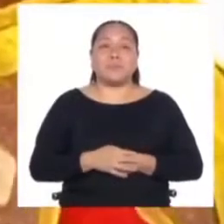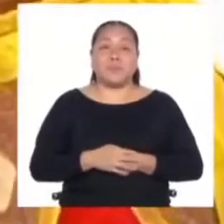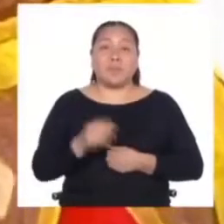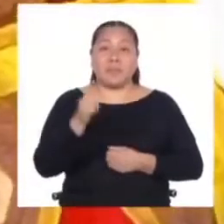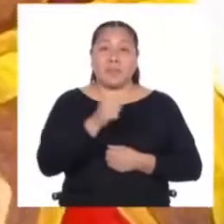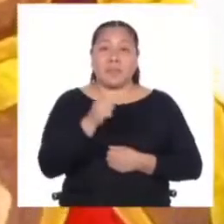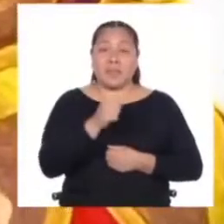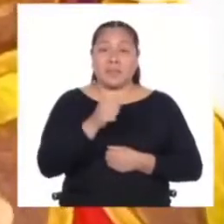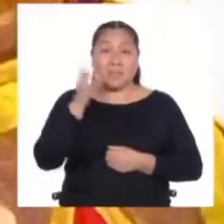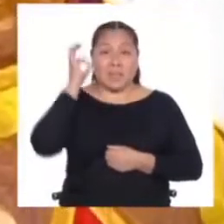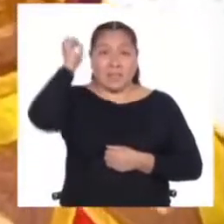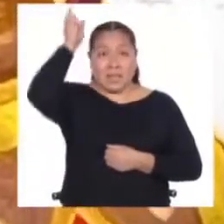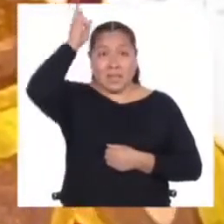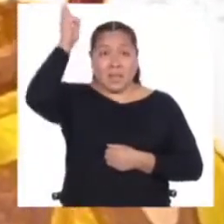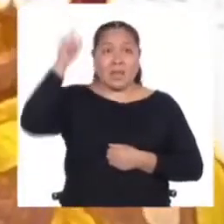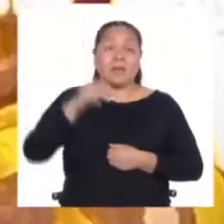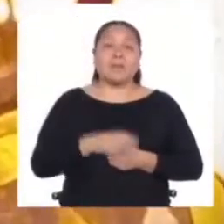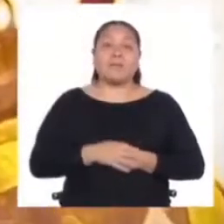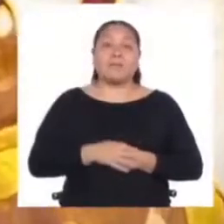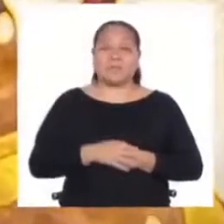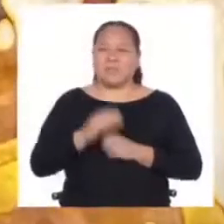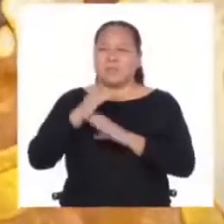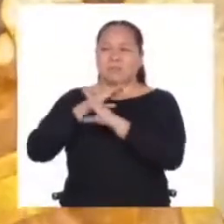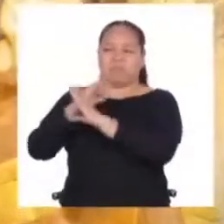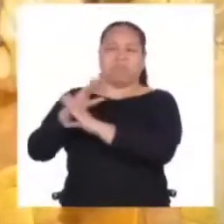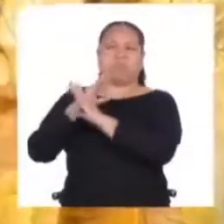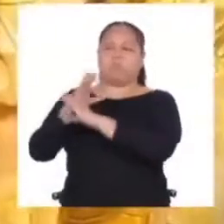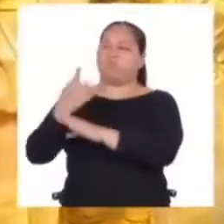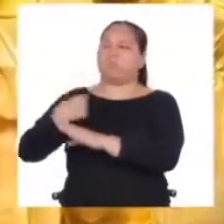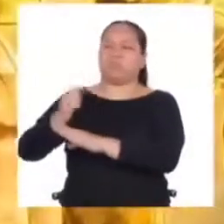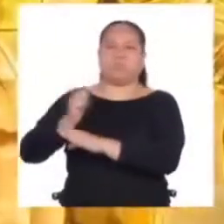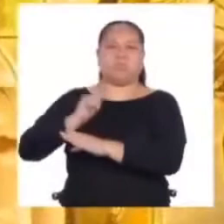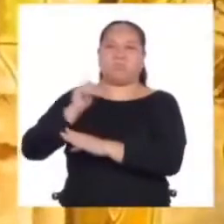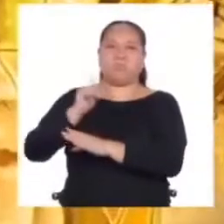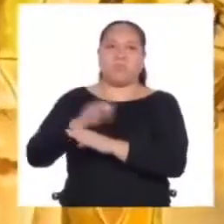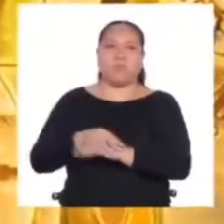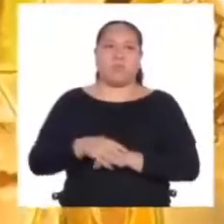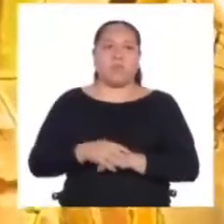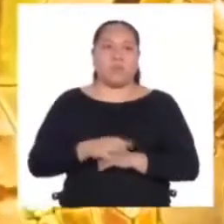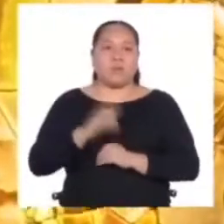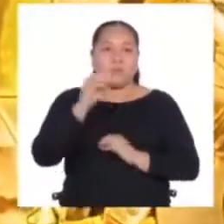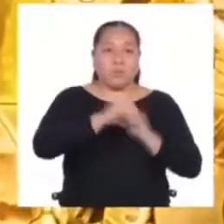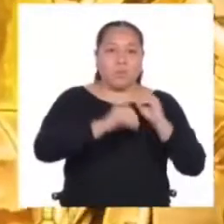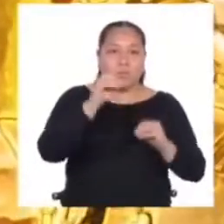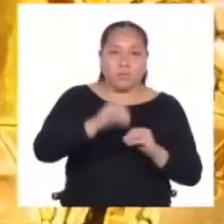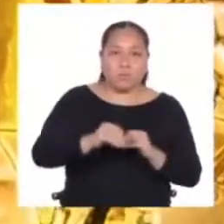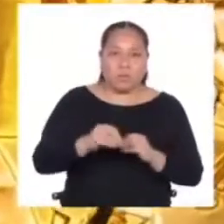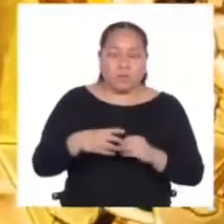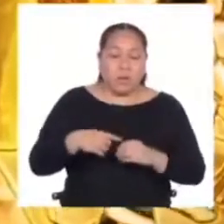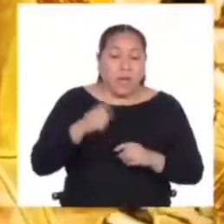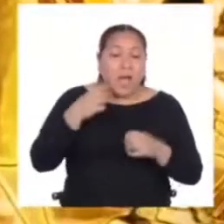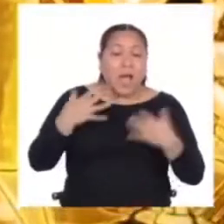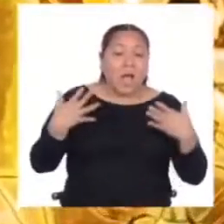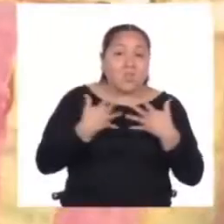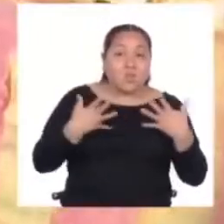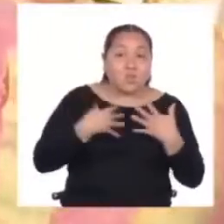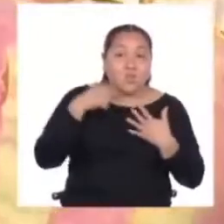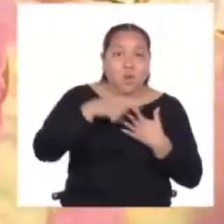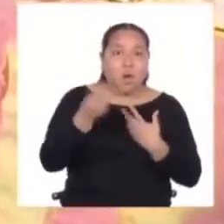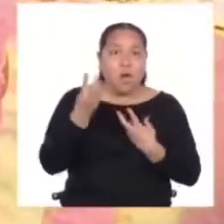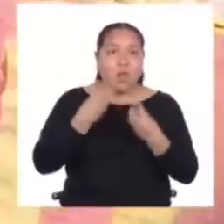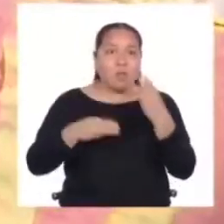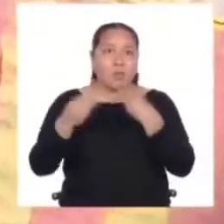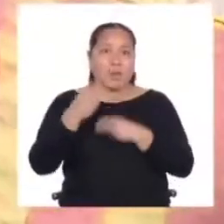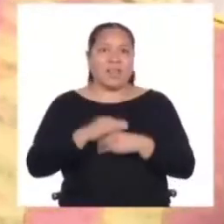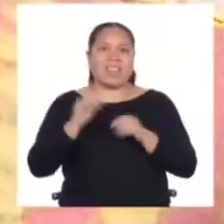Ese inca mantuvo la beligerancia contra los españoles y sembró el pánico entre los mercaderes. Durante 10